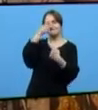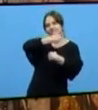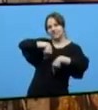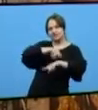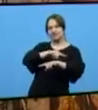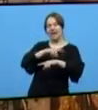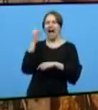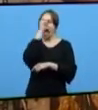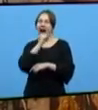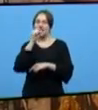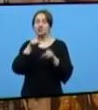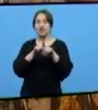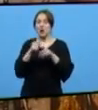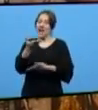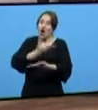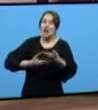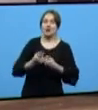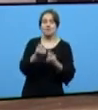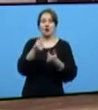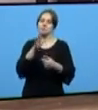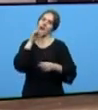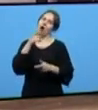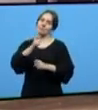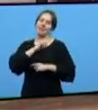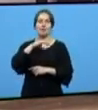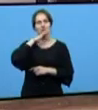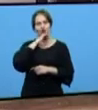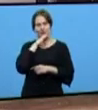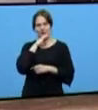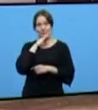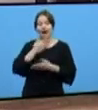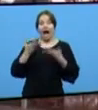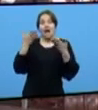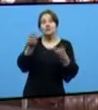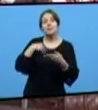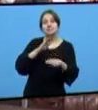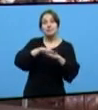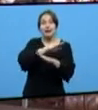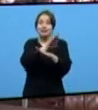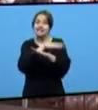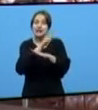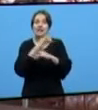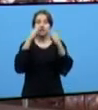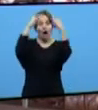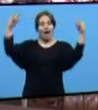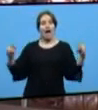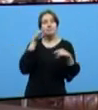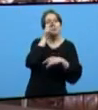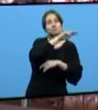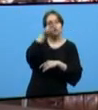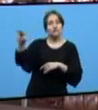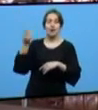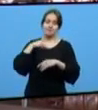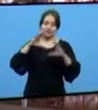aí de pouca colaboración, estamos moi contentos. A axuda irá destinada ao mantenemento da instalación da Carpa Museo, que alberga os pasos